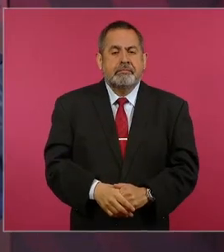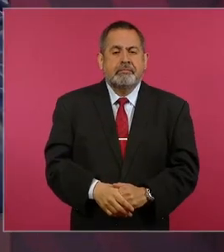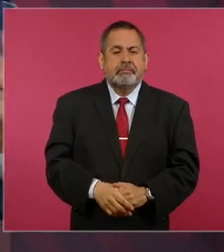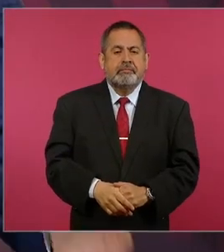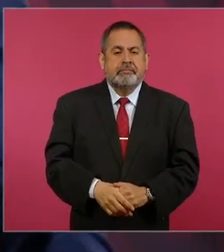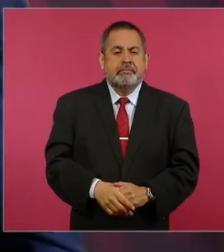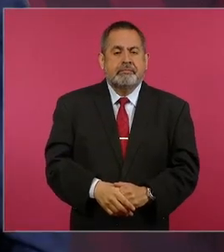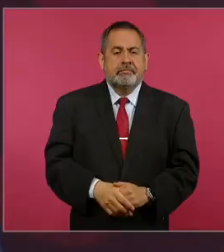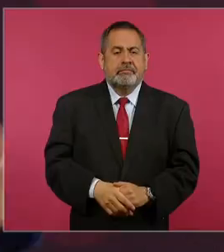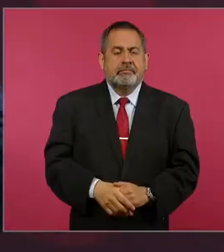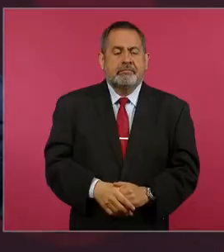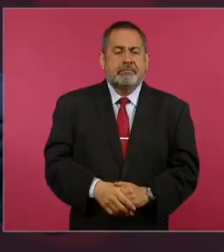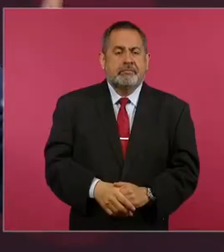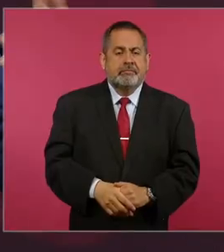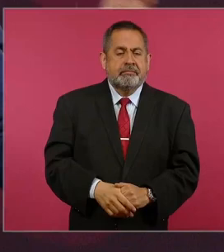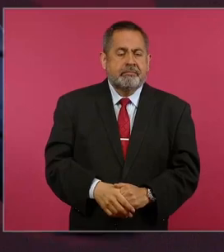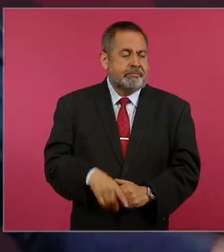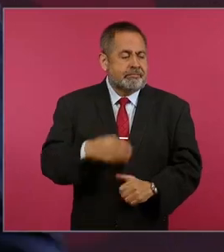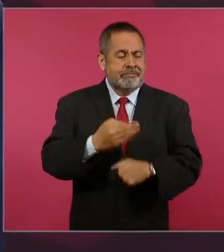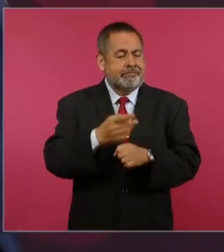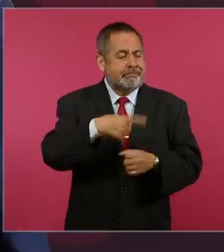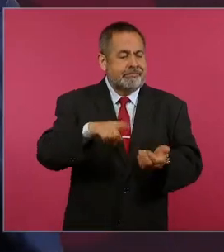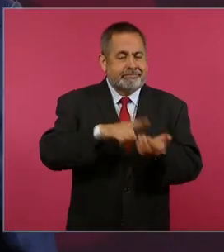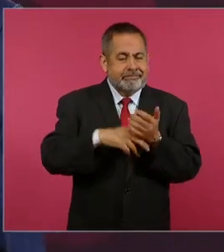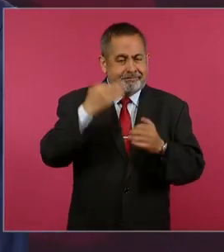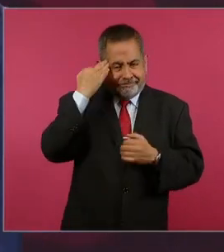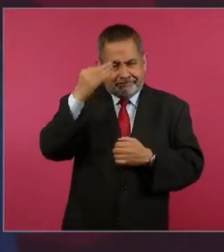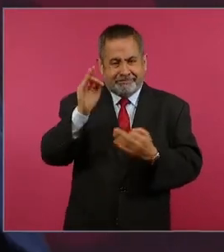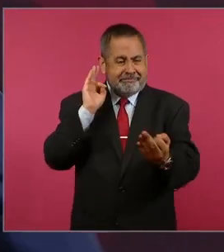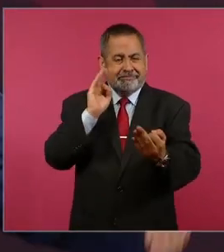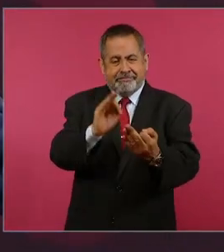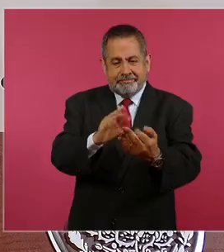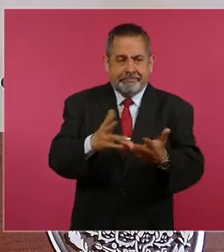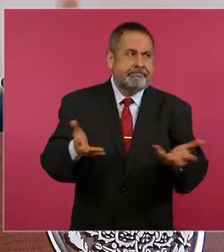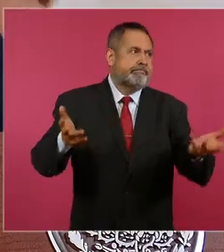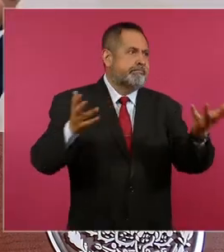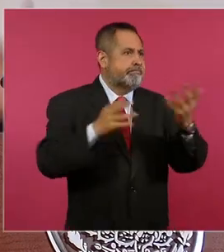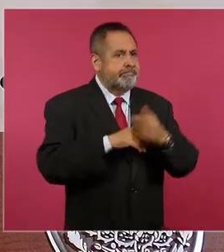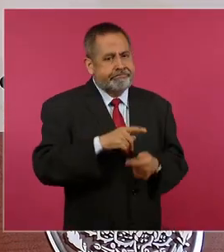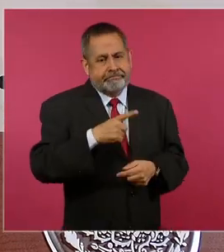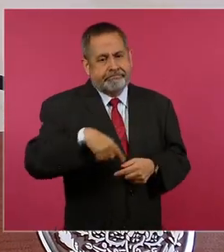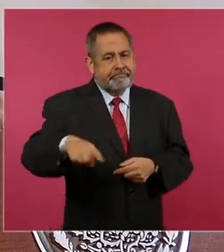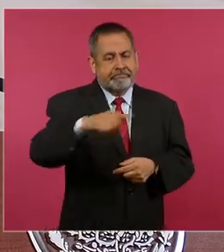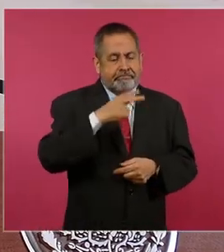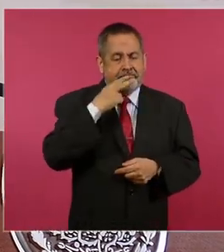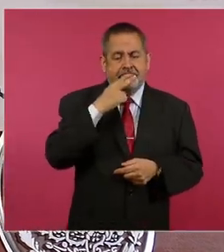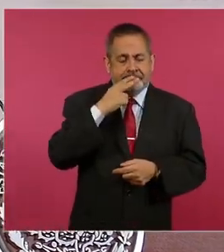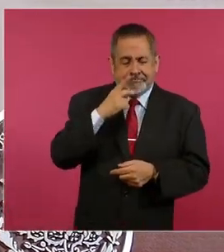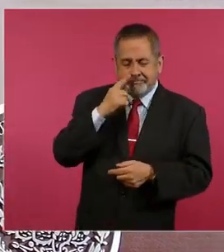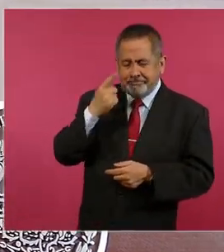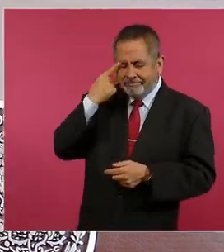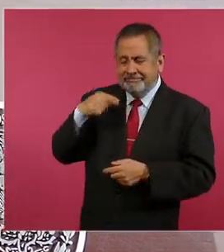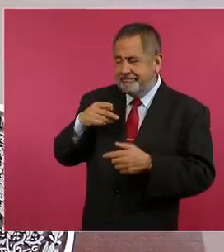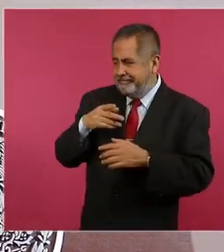Nada más que por la temporada, ahora todo se vuelve, ¿no?